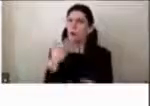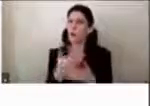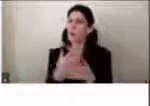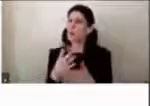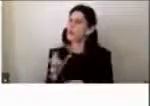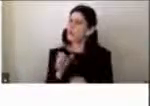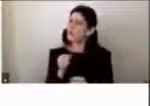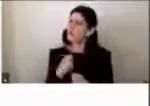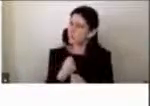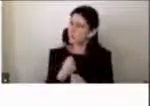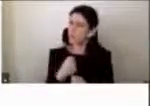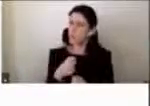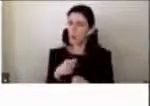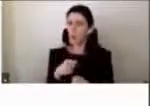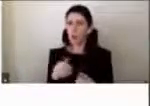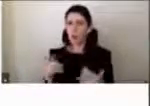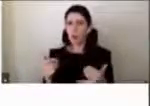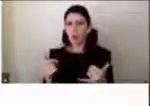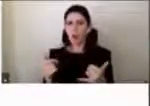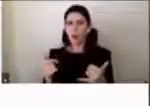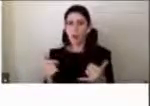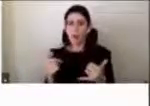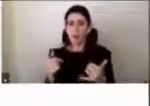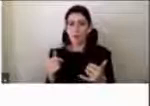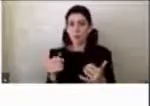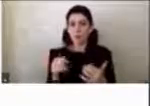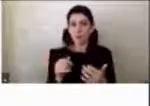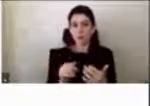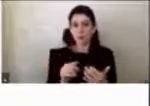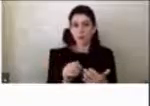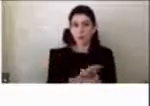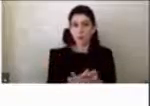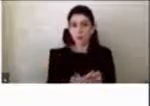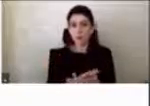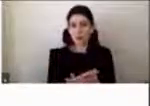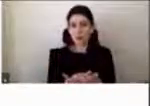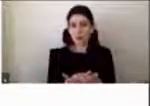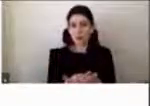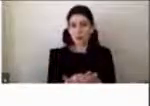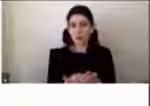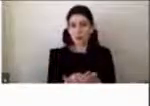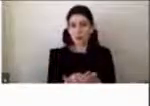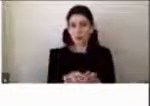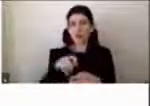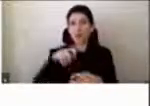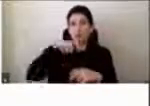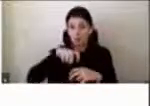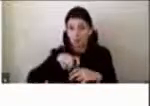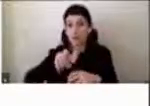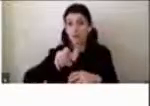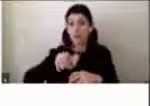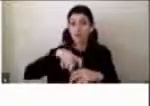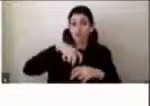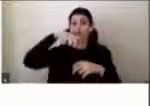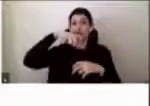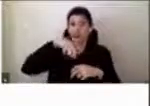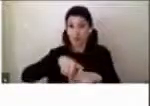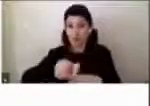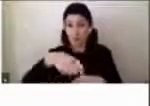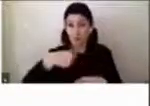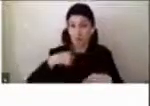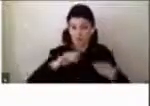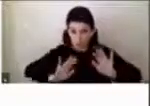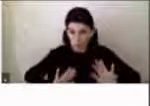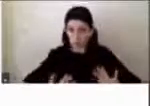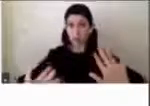sé, incluso poder jugar a echarle vuelo en un columpio a un niño, tenemos que estar